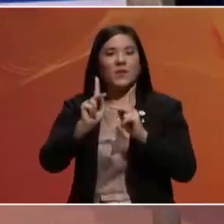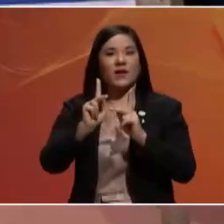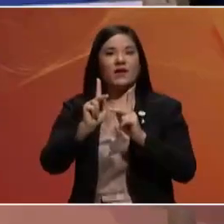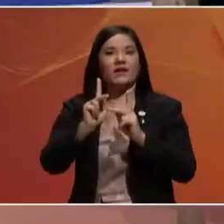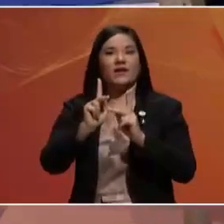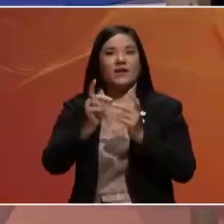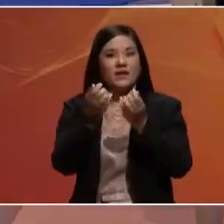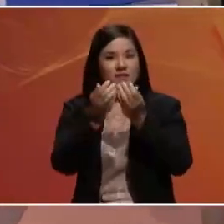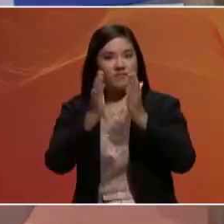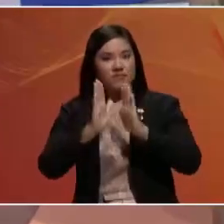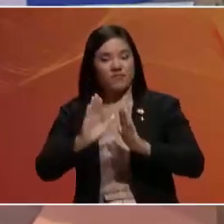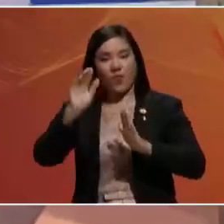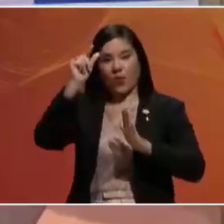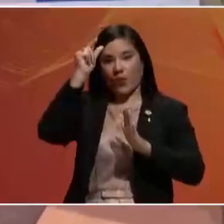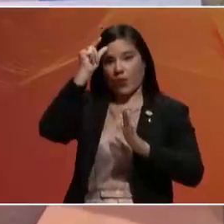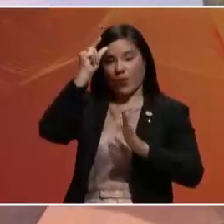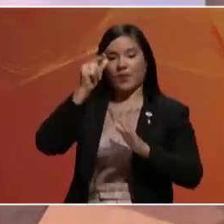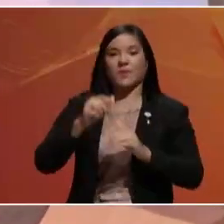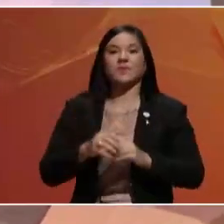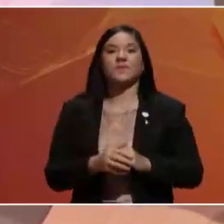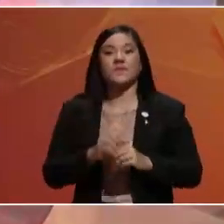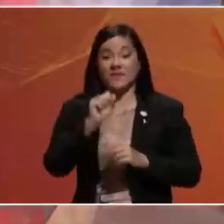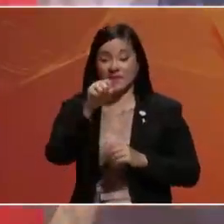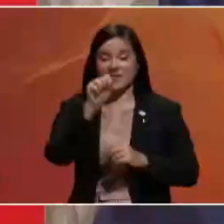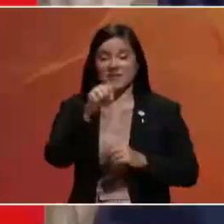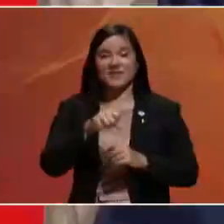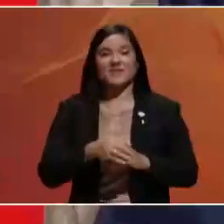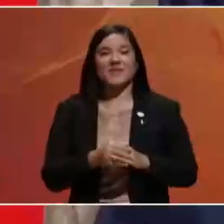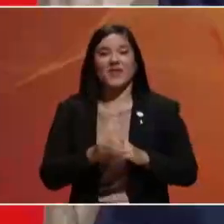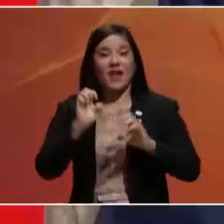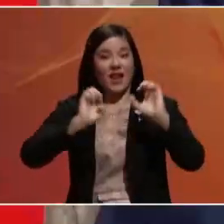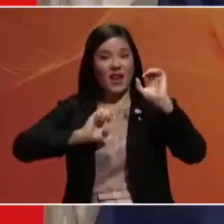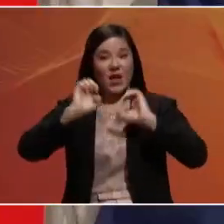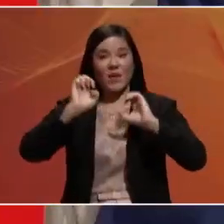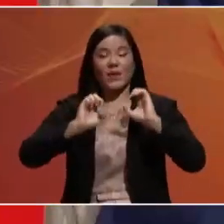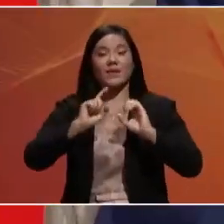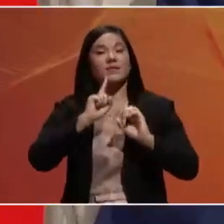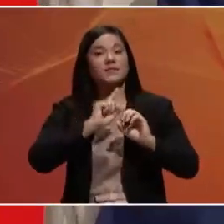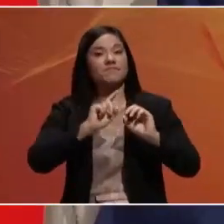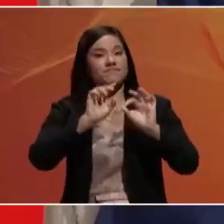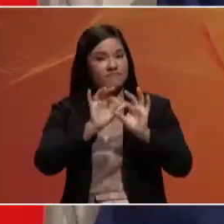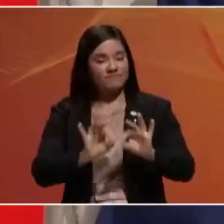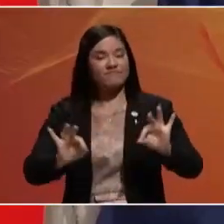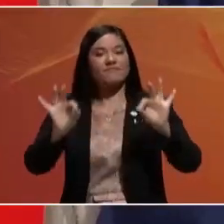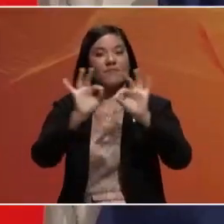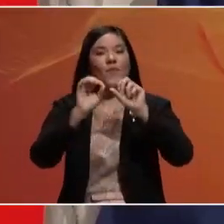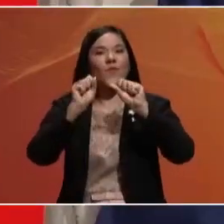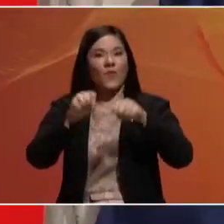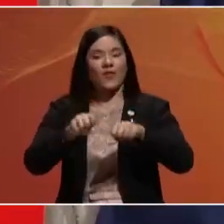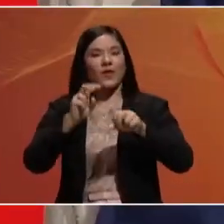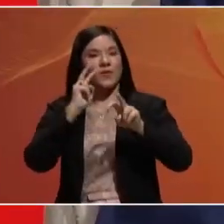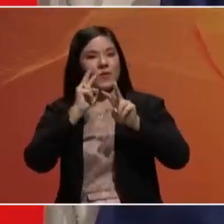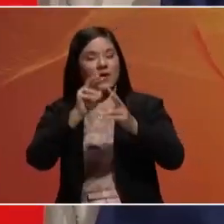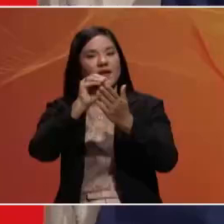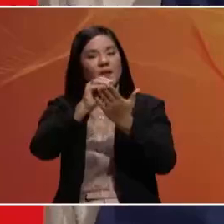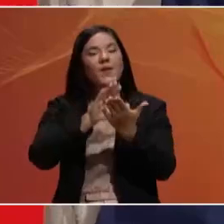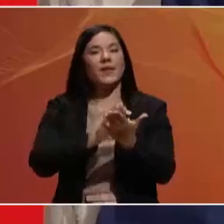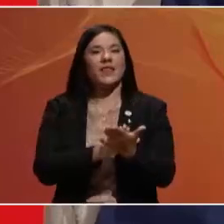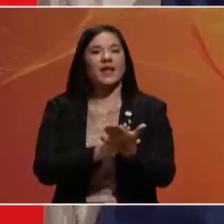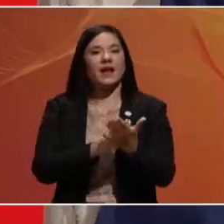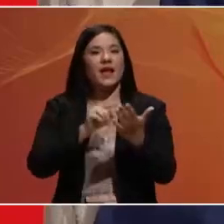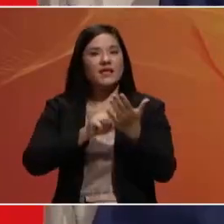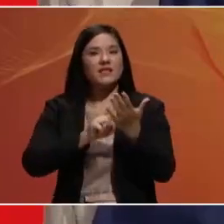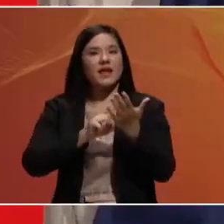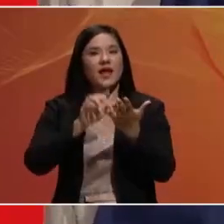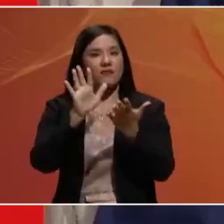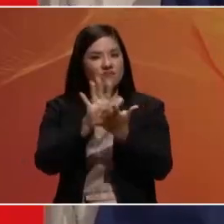al público en general, al ciudadano. Claro que sí, la evaluación consta de varios elementos. Ahí podemos implementar